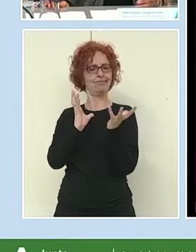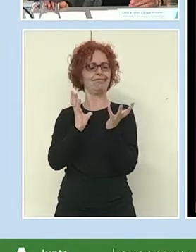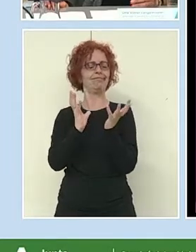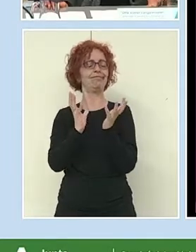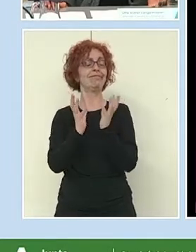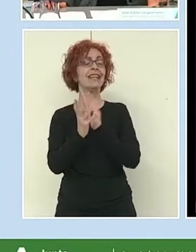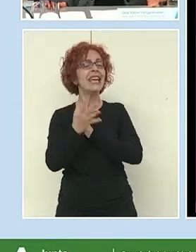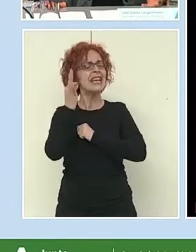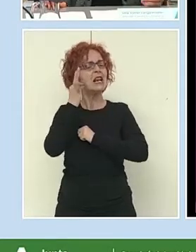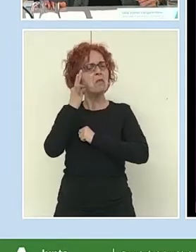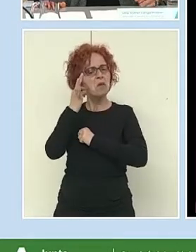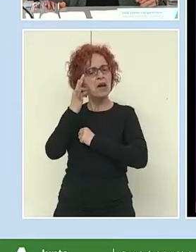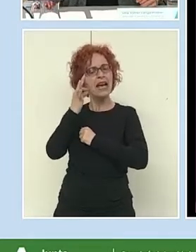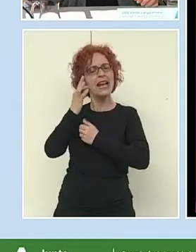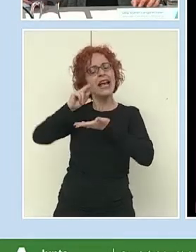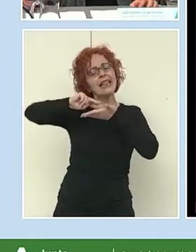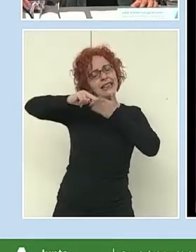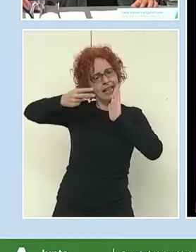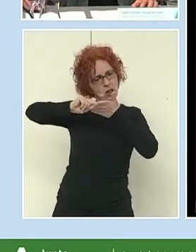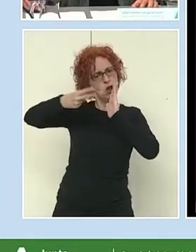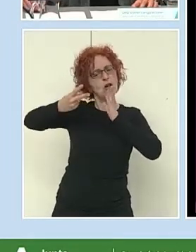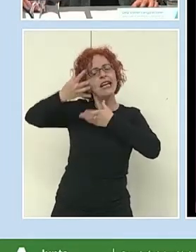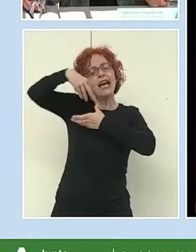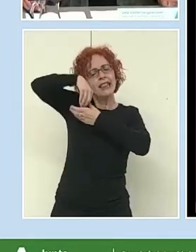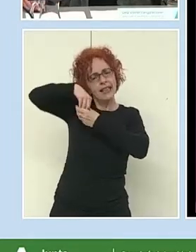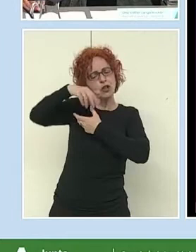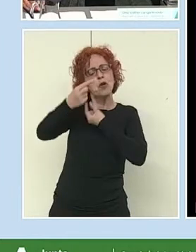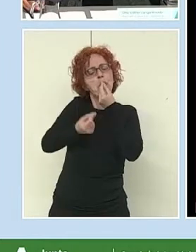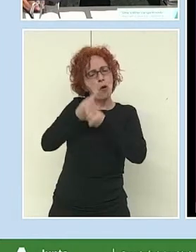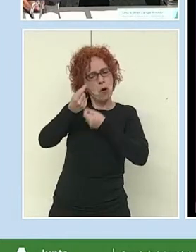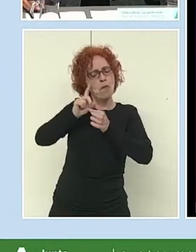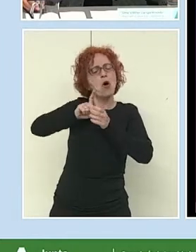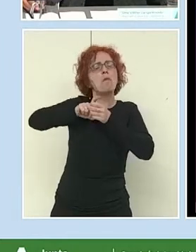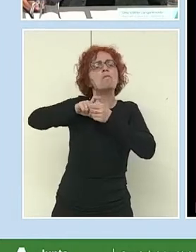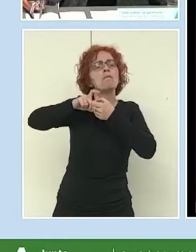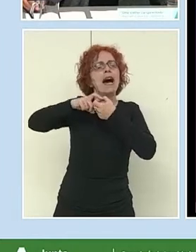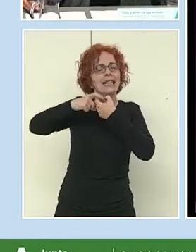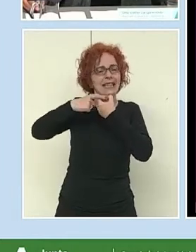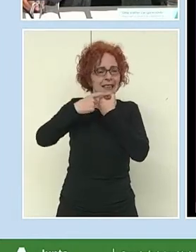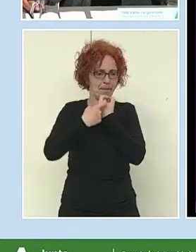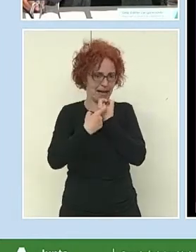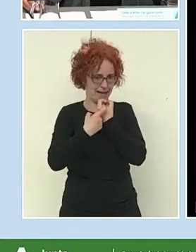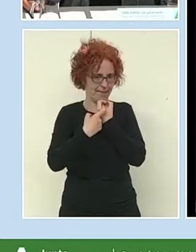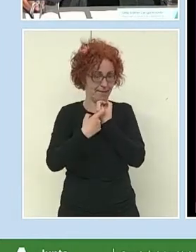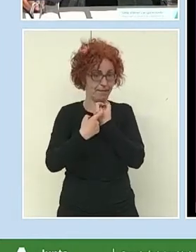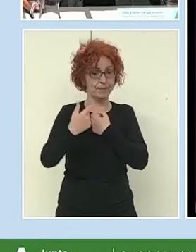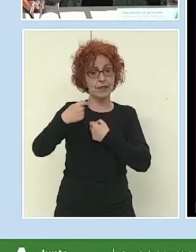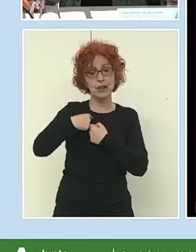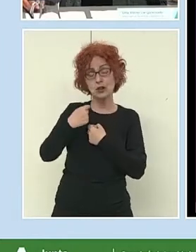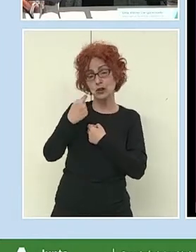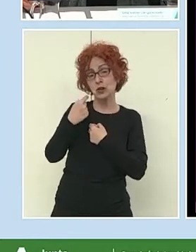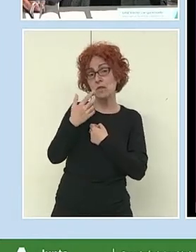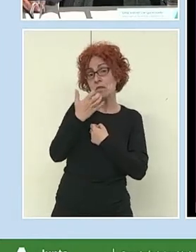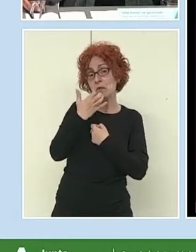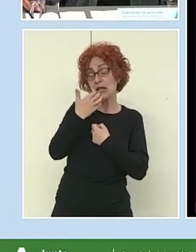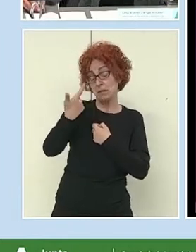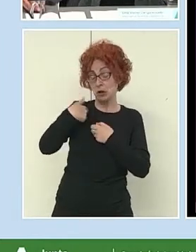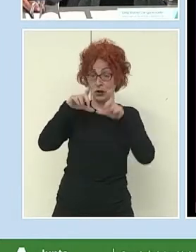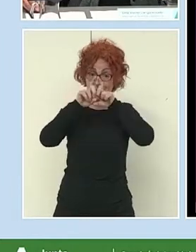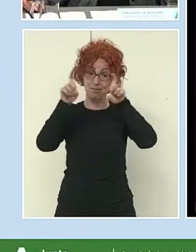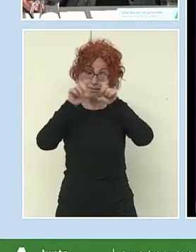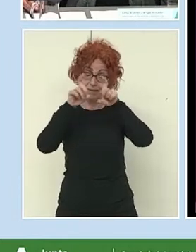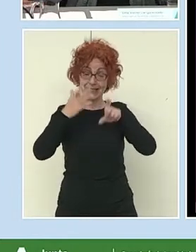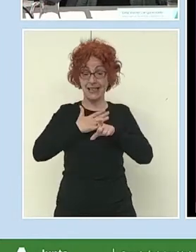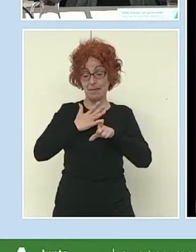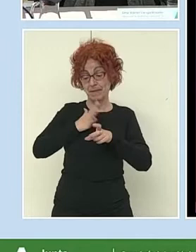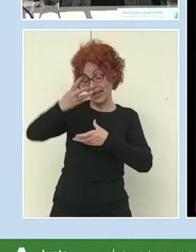denominado de hombres, ¿no? Como muestra os voy a contar pues, dos datos de la empresa en la que yo trabajo ahora